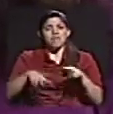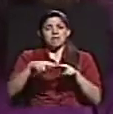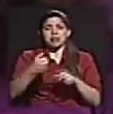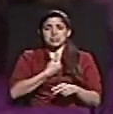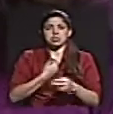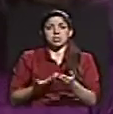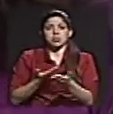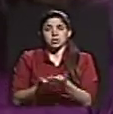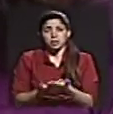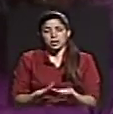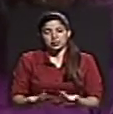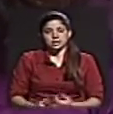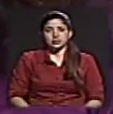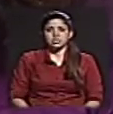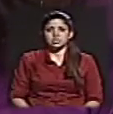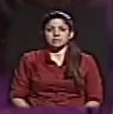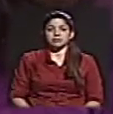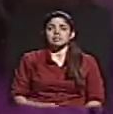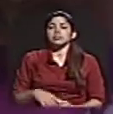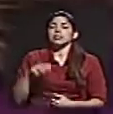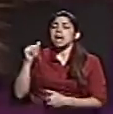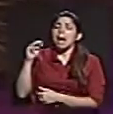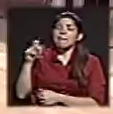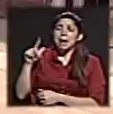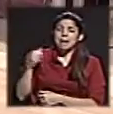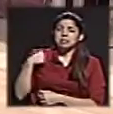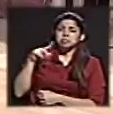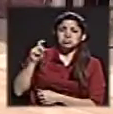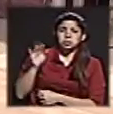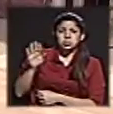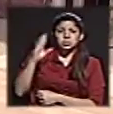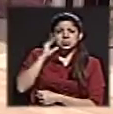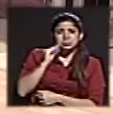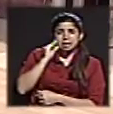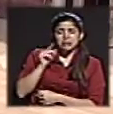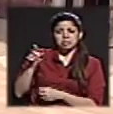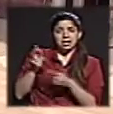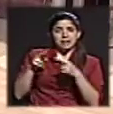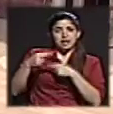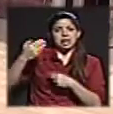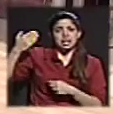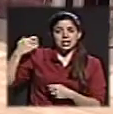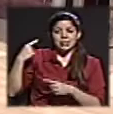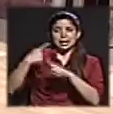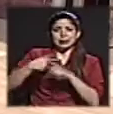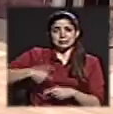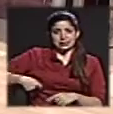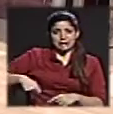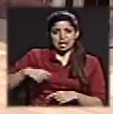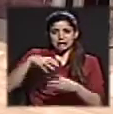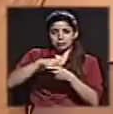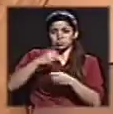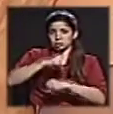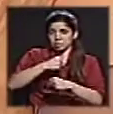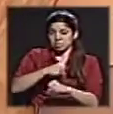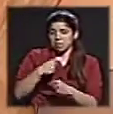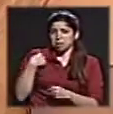propias propuestas, ¿verdad? Amable, su experiencia como regidora y expresidenta también en la